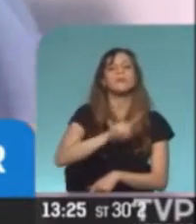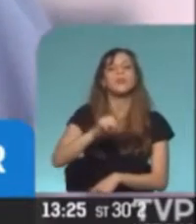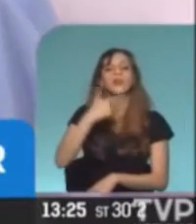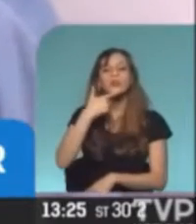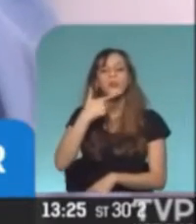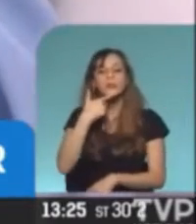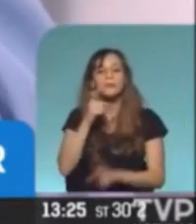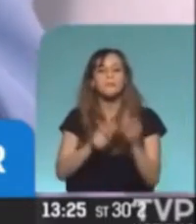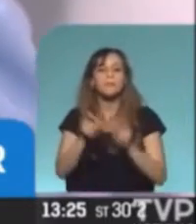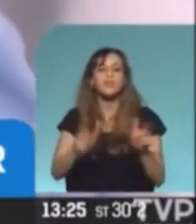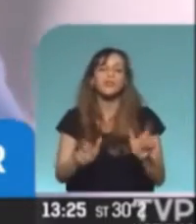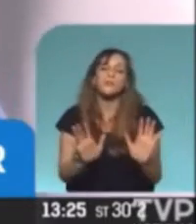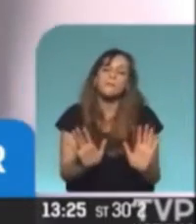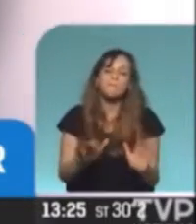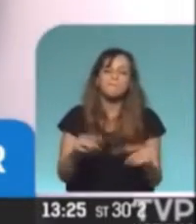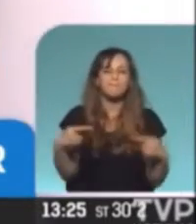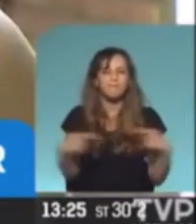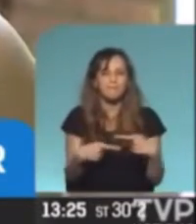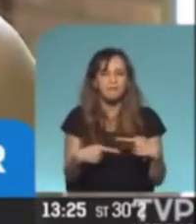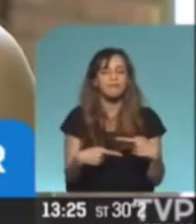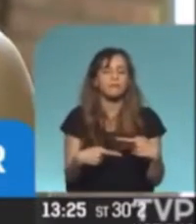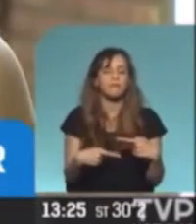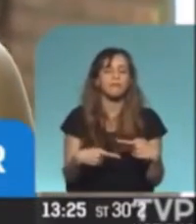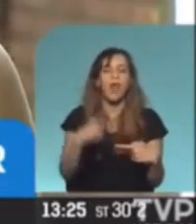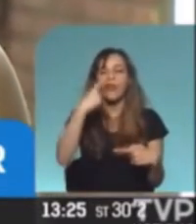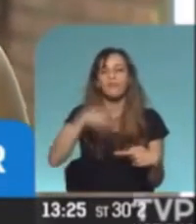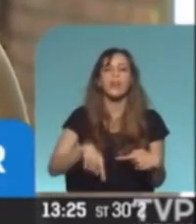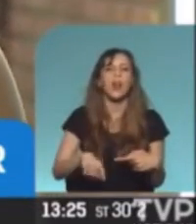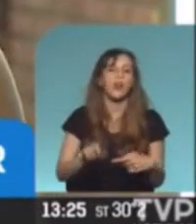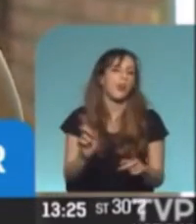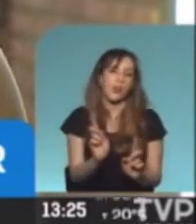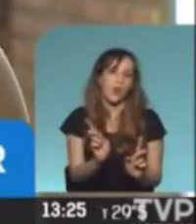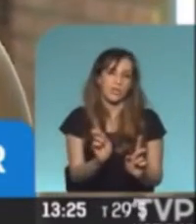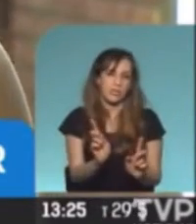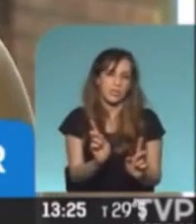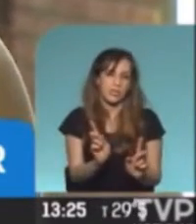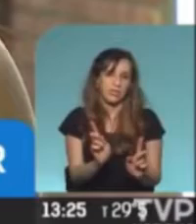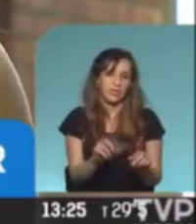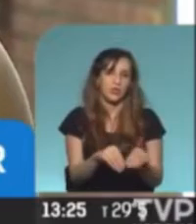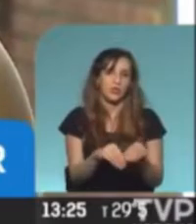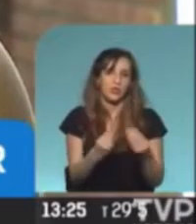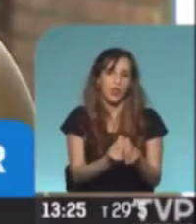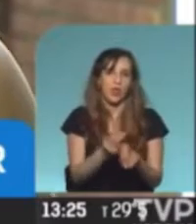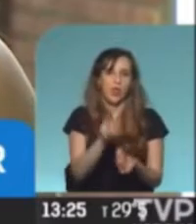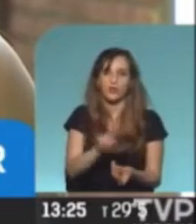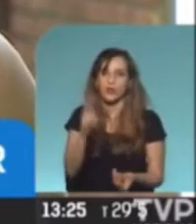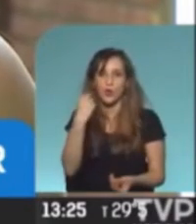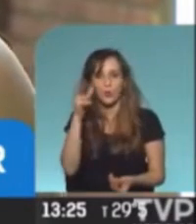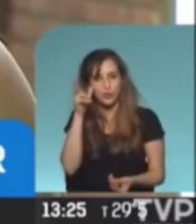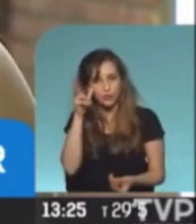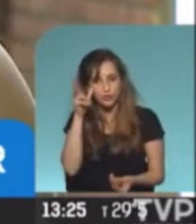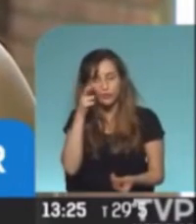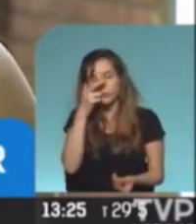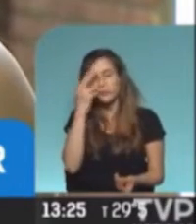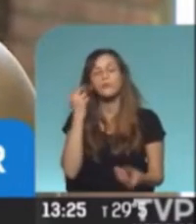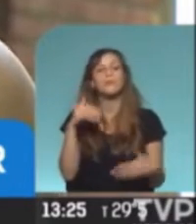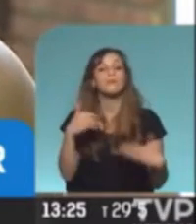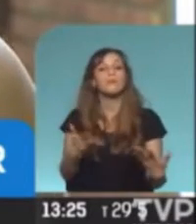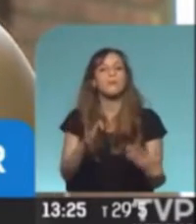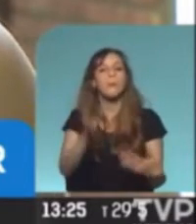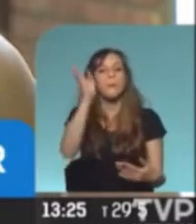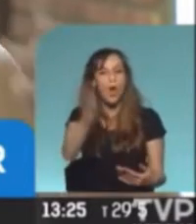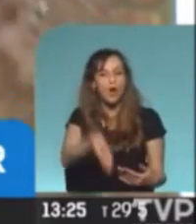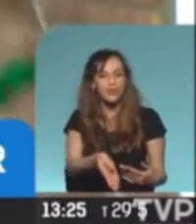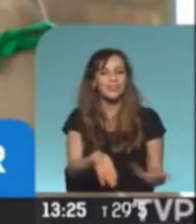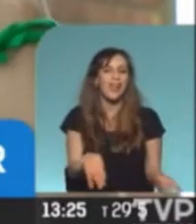supuestamente atribuibles a la vacunación, que luego fueron descartados algunos y se quedaron 298, ¿sí? Con lo cual el porcentaje